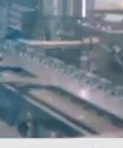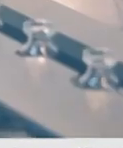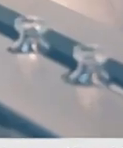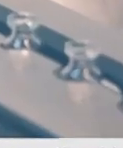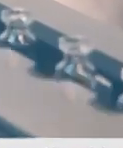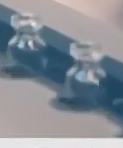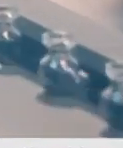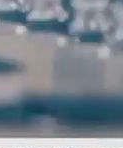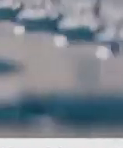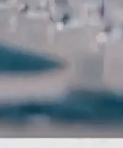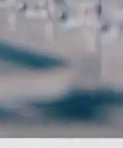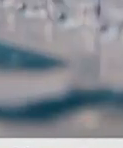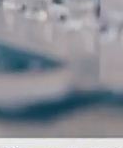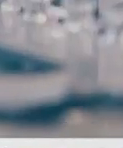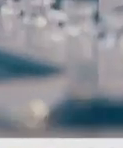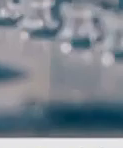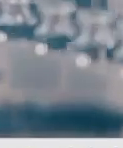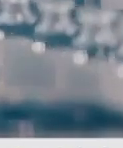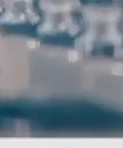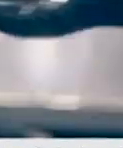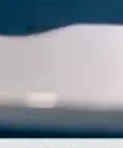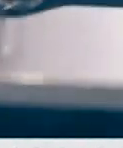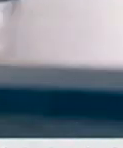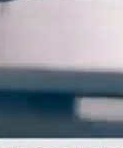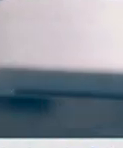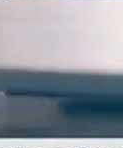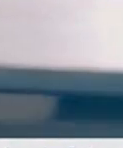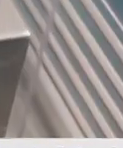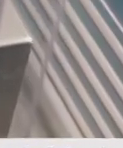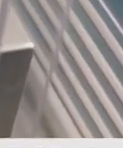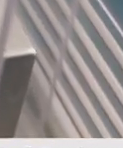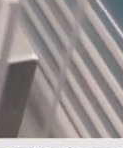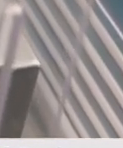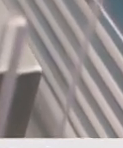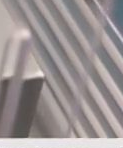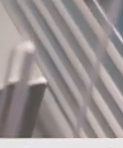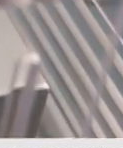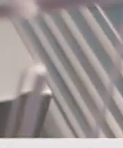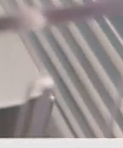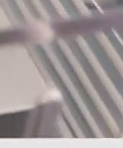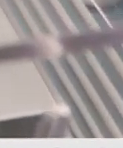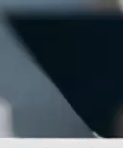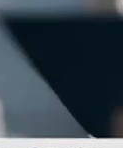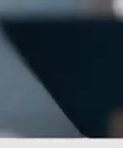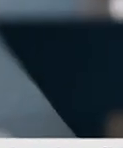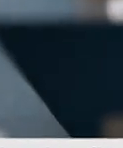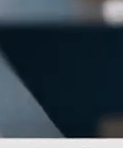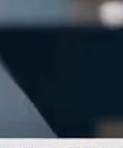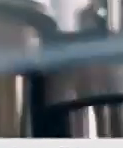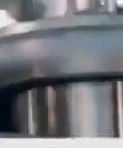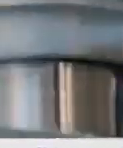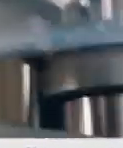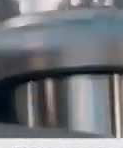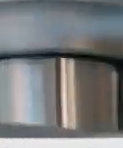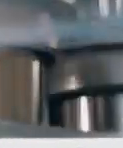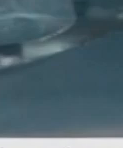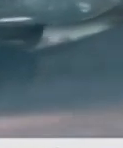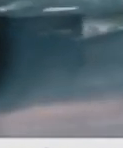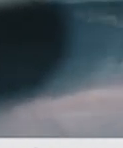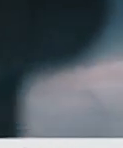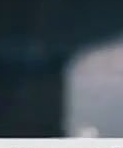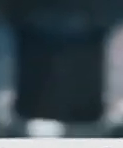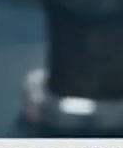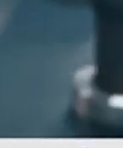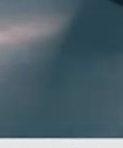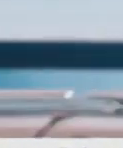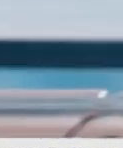personas. Pero, ¿qué me voy a poner realmente? ¿Una vacuna? Creo que más, mucho